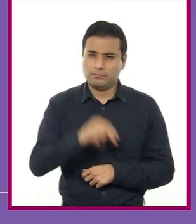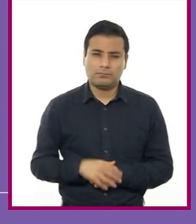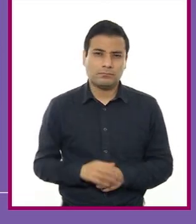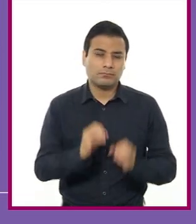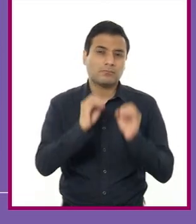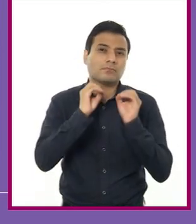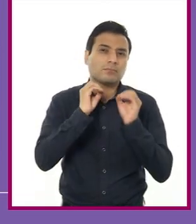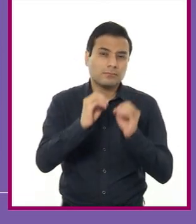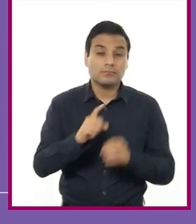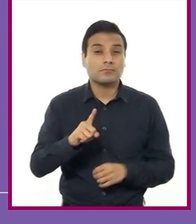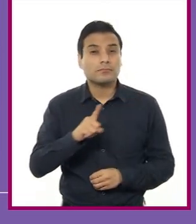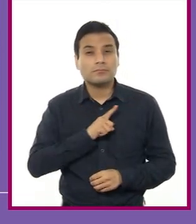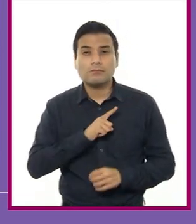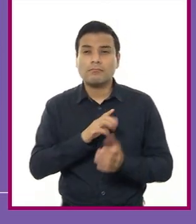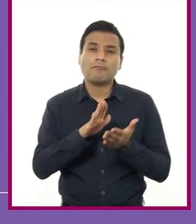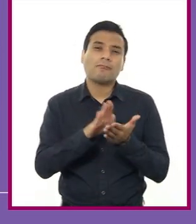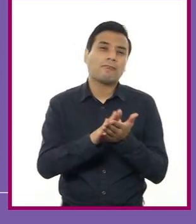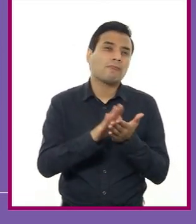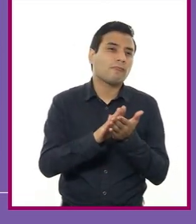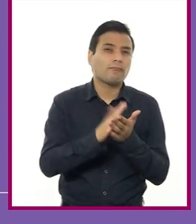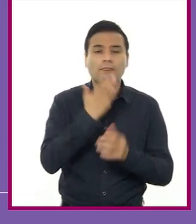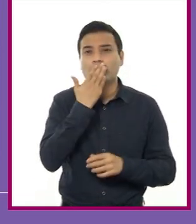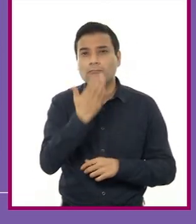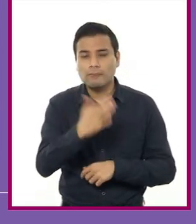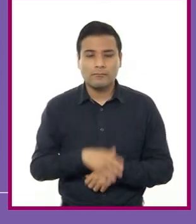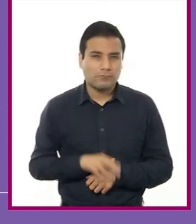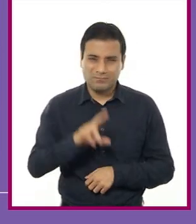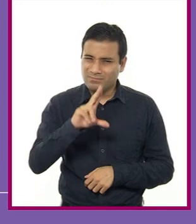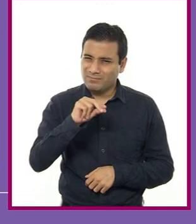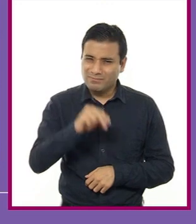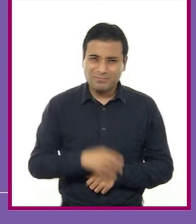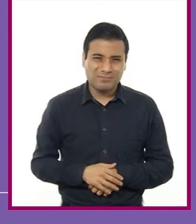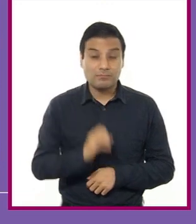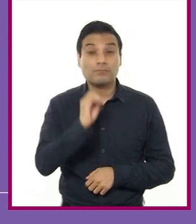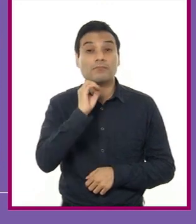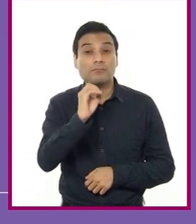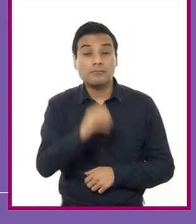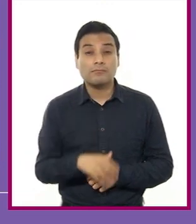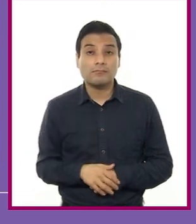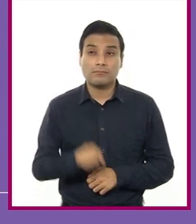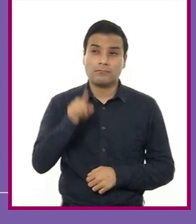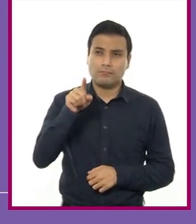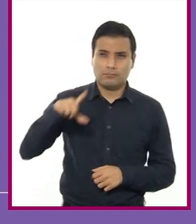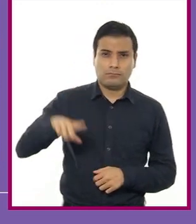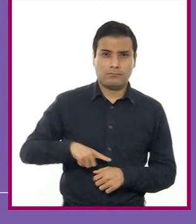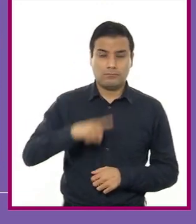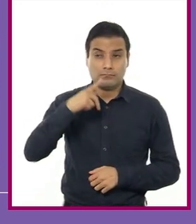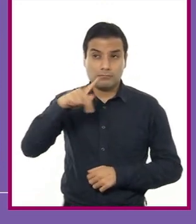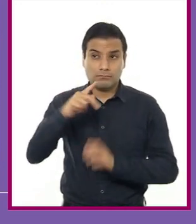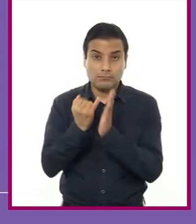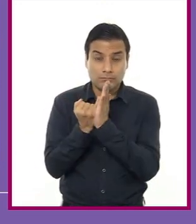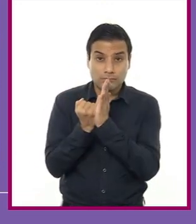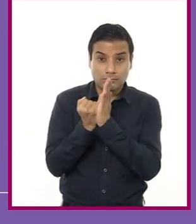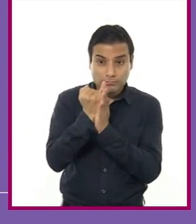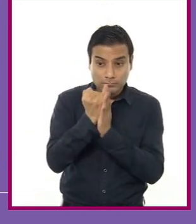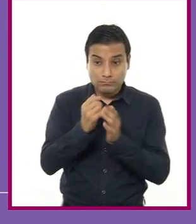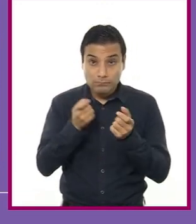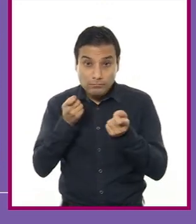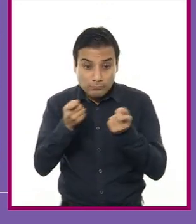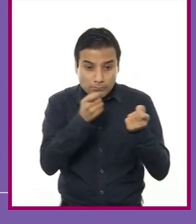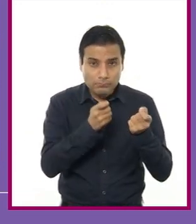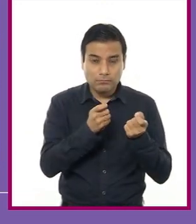para recibir aplausos y propaganda, no es un espacio que depende de la voluntad de quien gobierna y se pueda manipular